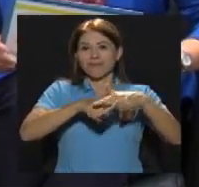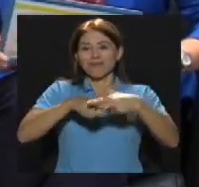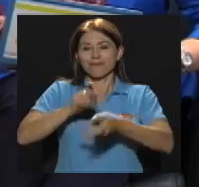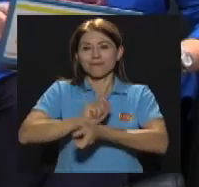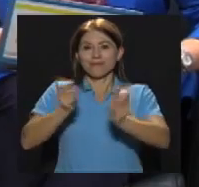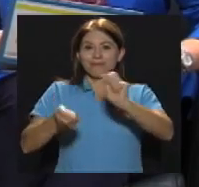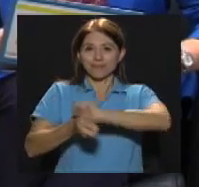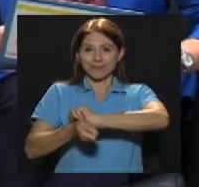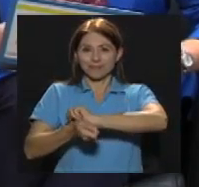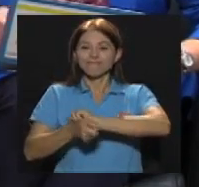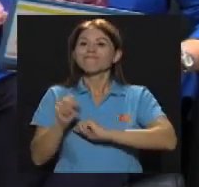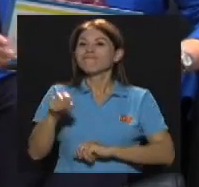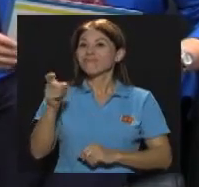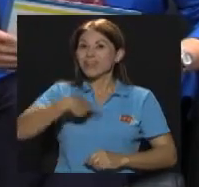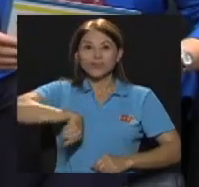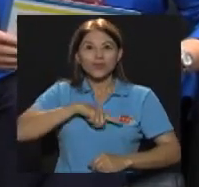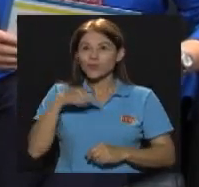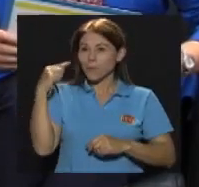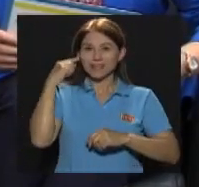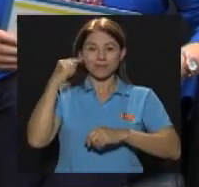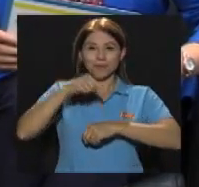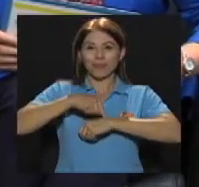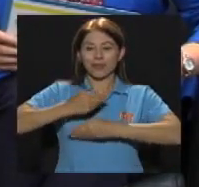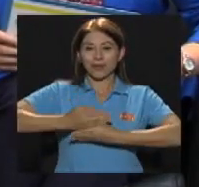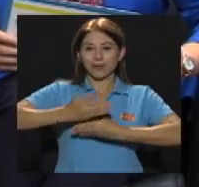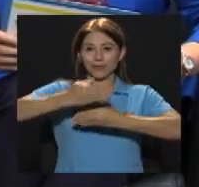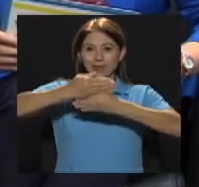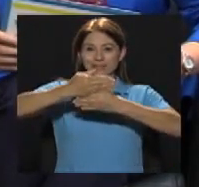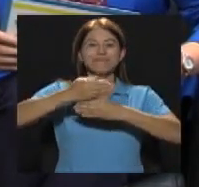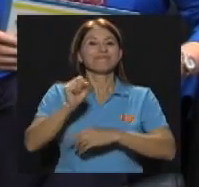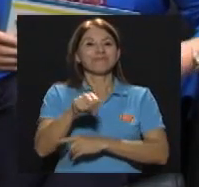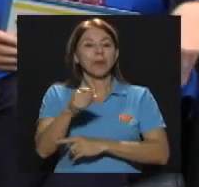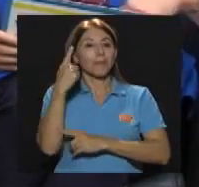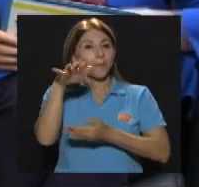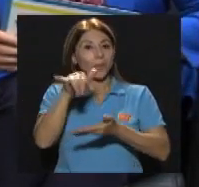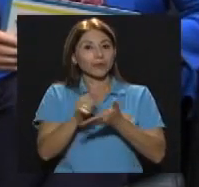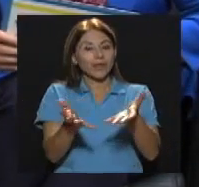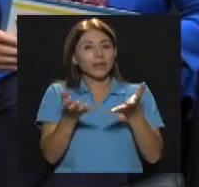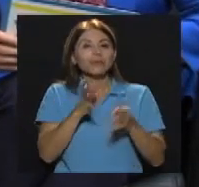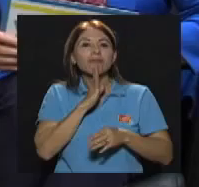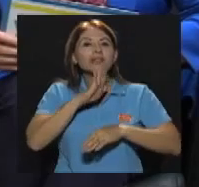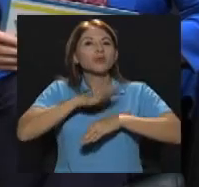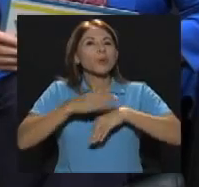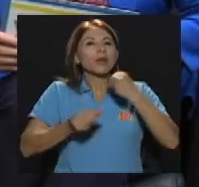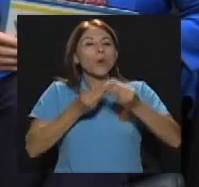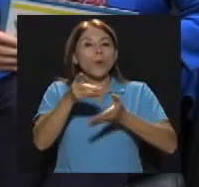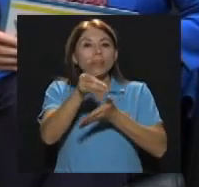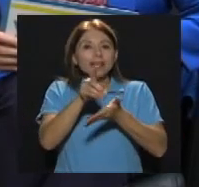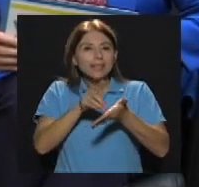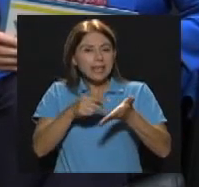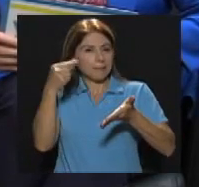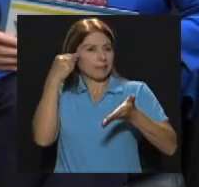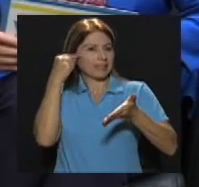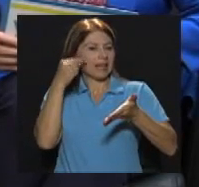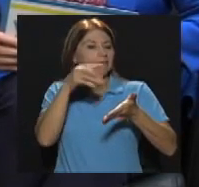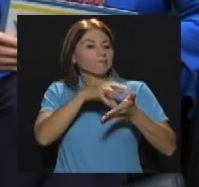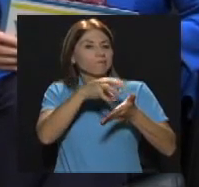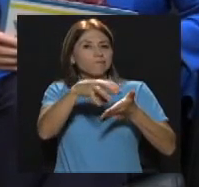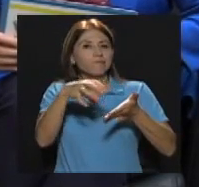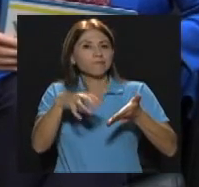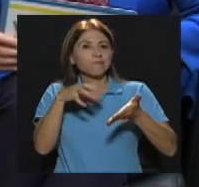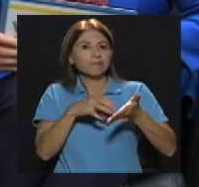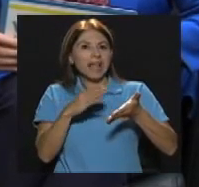de construir. Y por eso queremos abordar esta temática en cuanto al diseño de nuestra casa, especialmente la distribución que debería tener nuestra